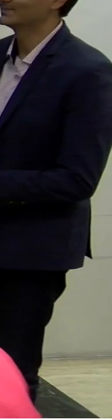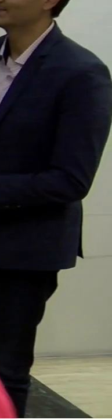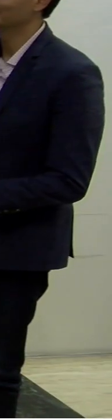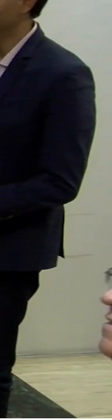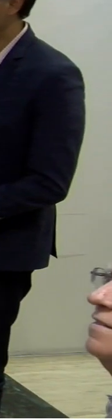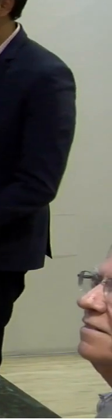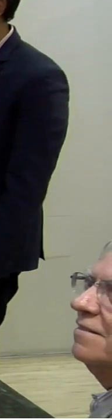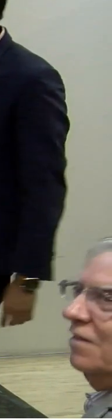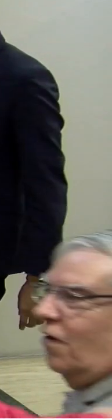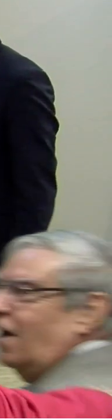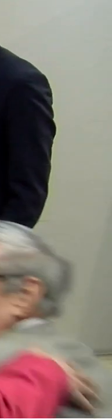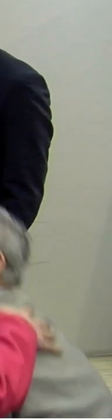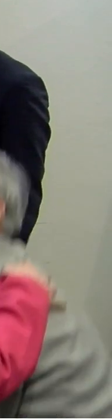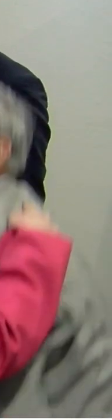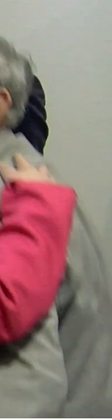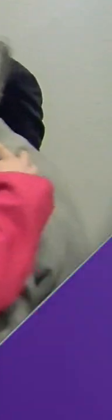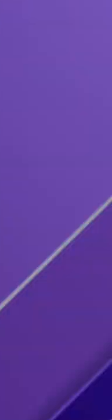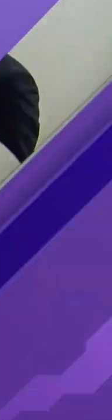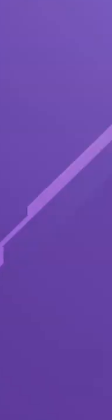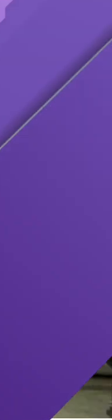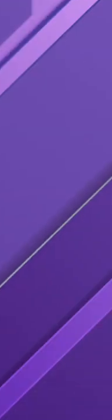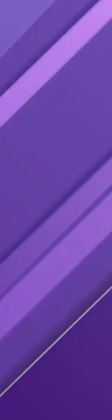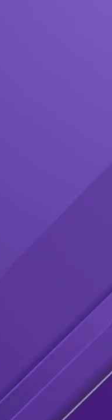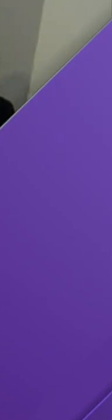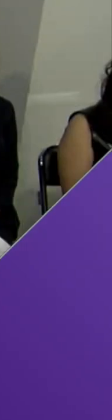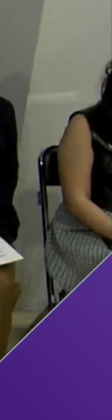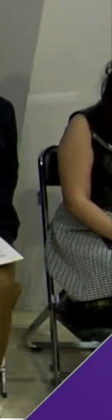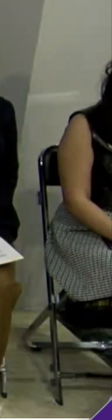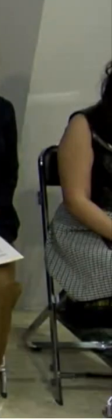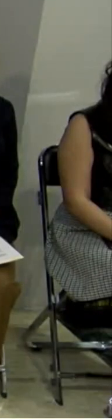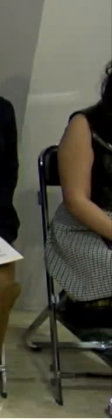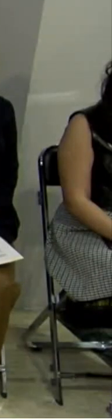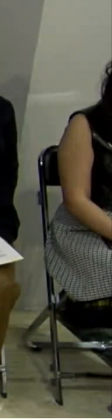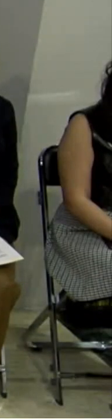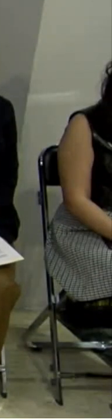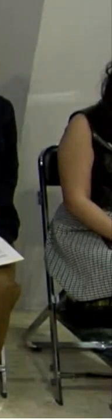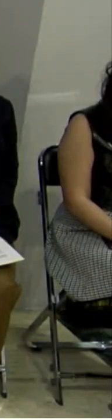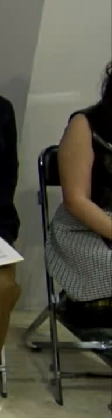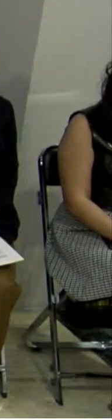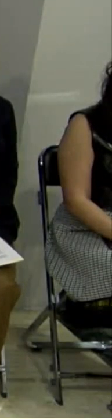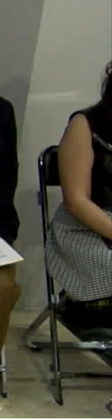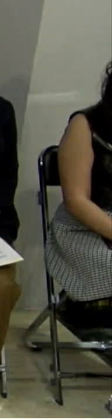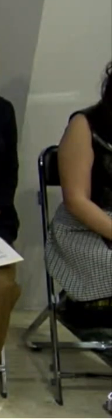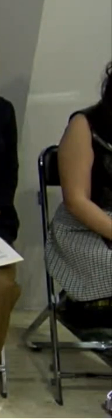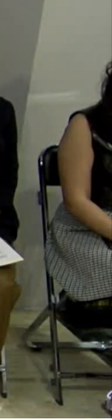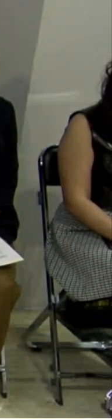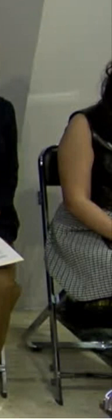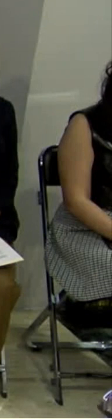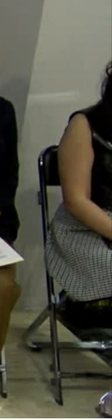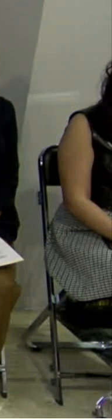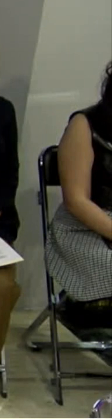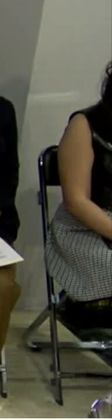la participación del diputado Enrique Velázquez. Mi punto de vista es muy leal porque creo que tienen muchas